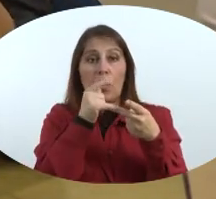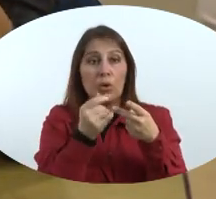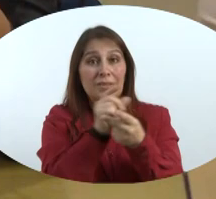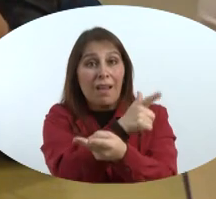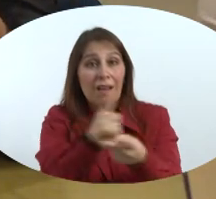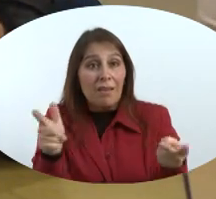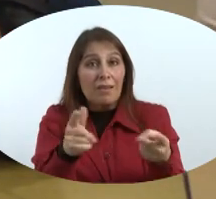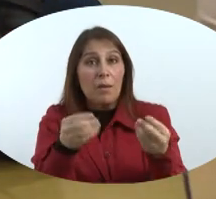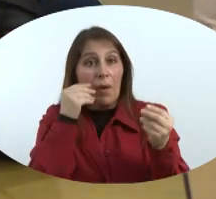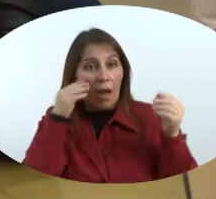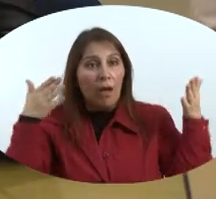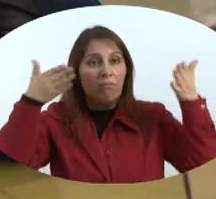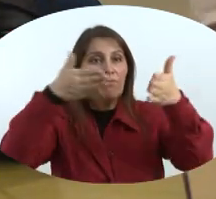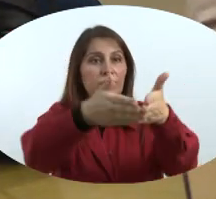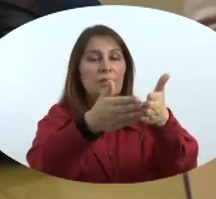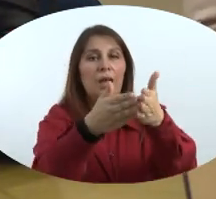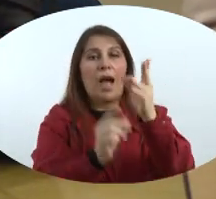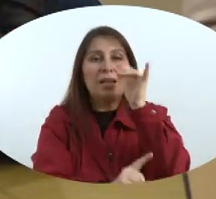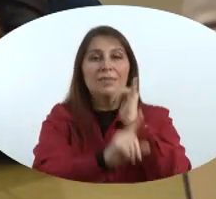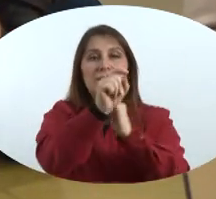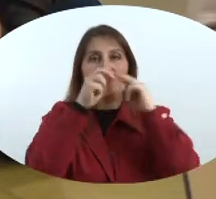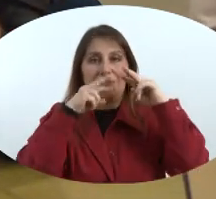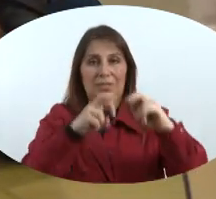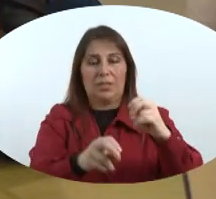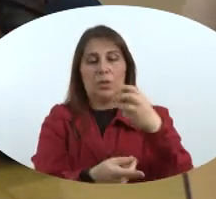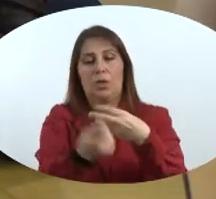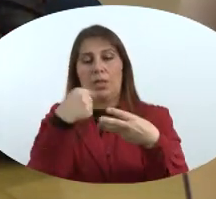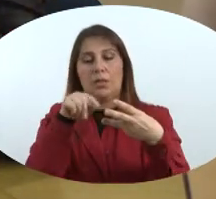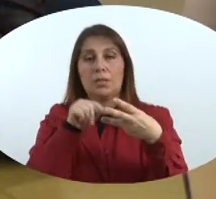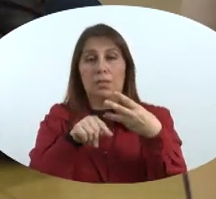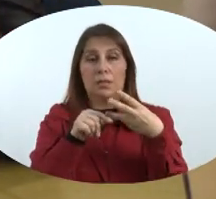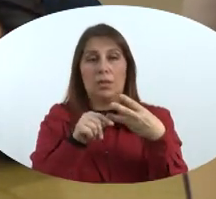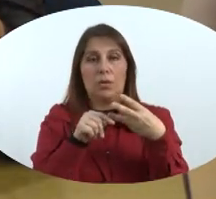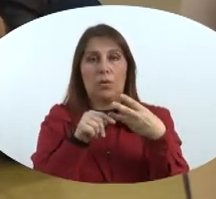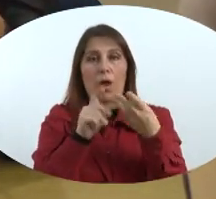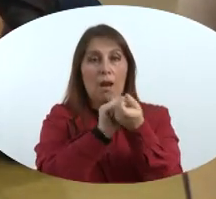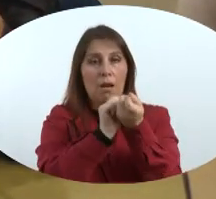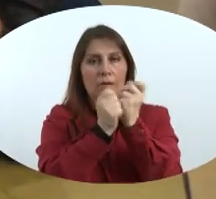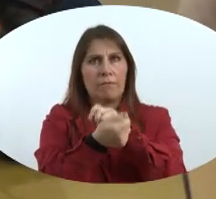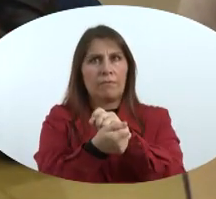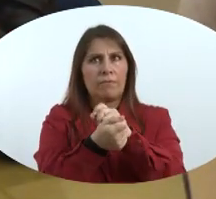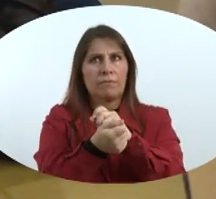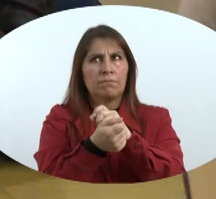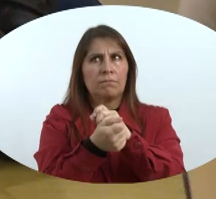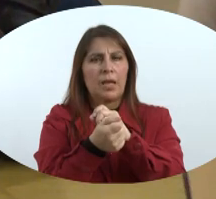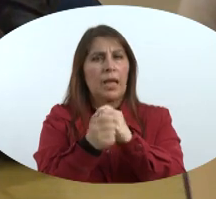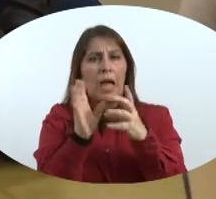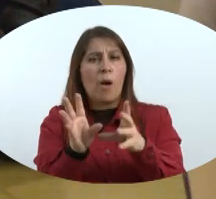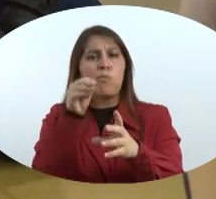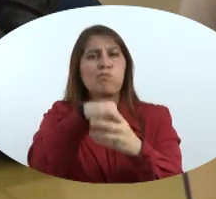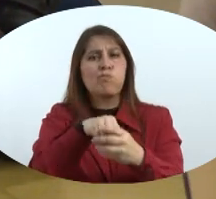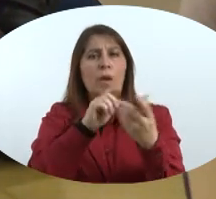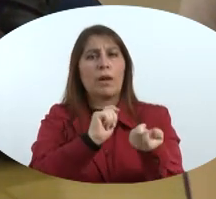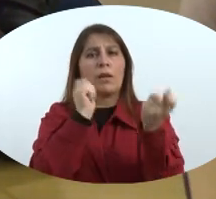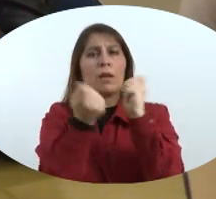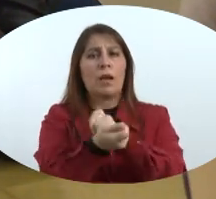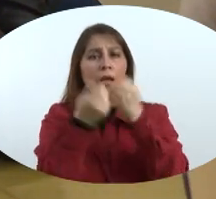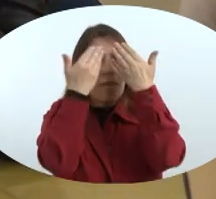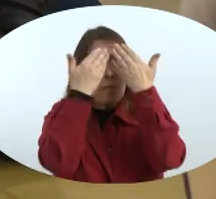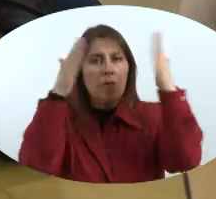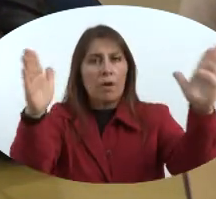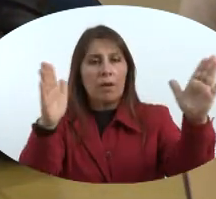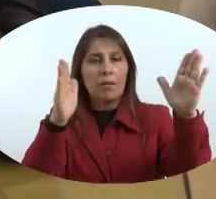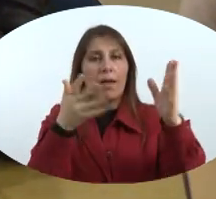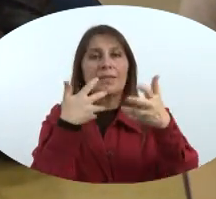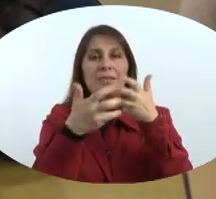comprometidos para así para la ciencia o en investigación y el tercero es la reforma en la que se incluya la reforma